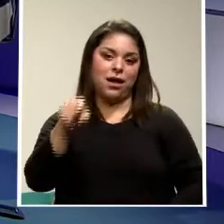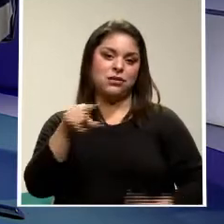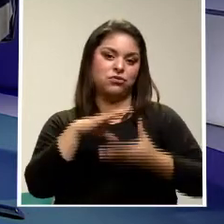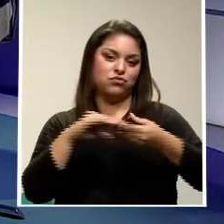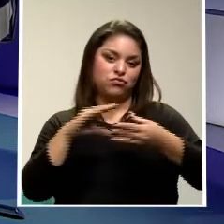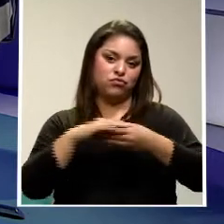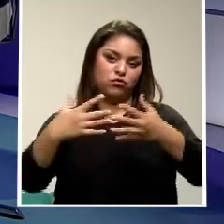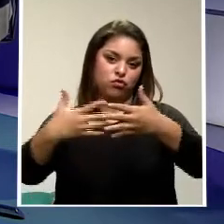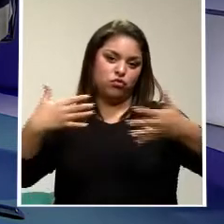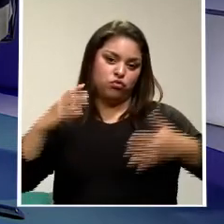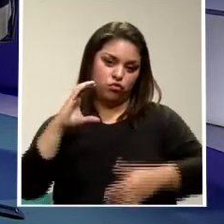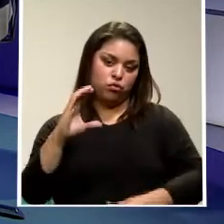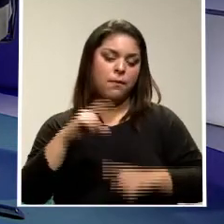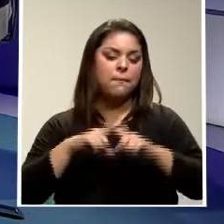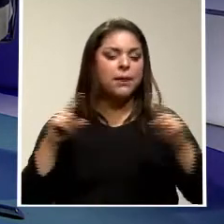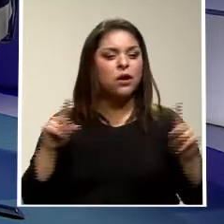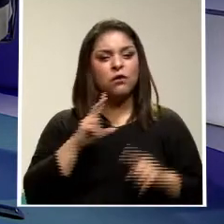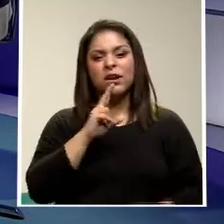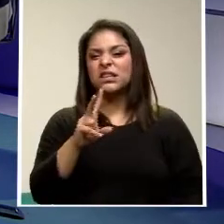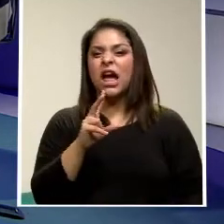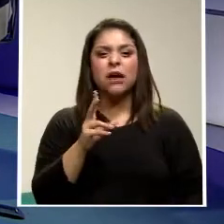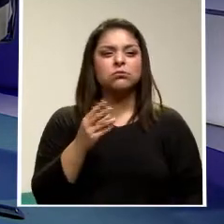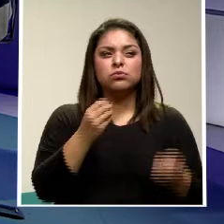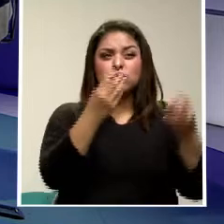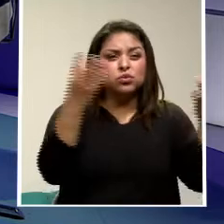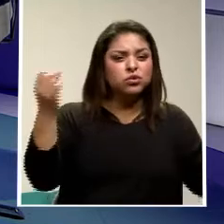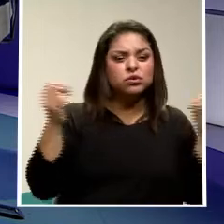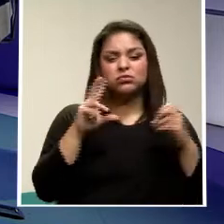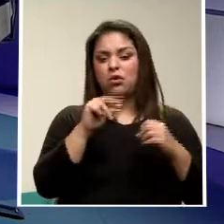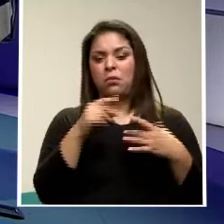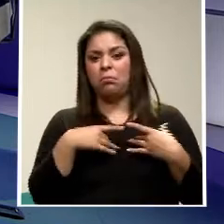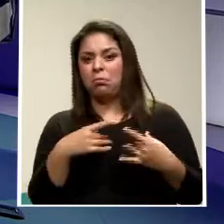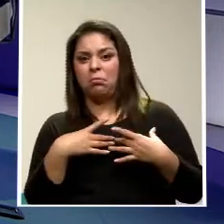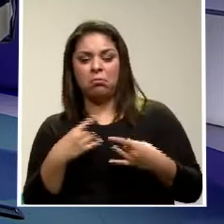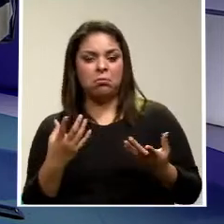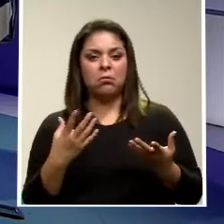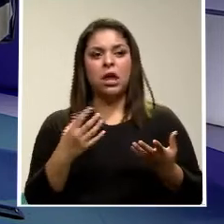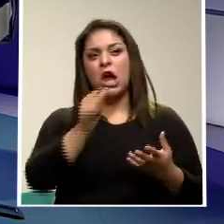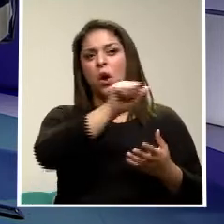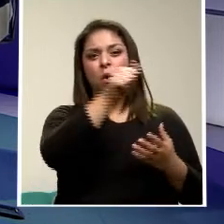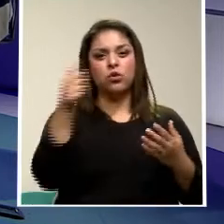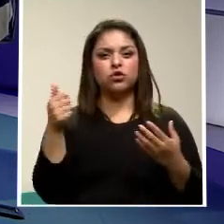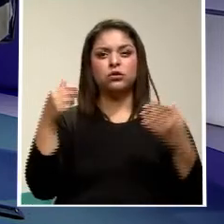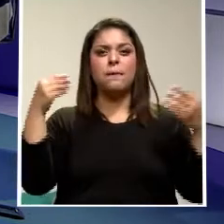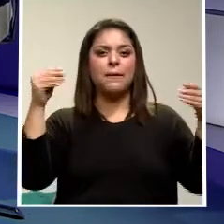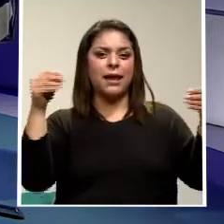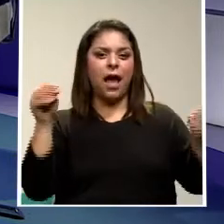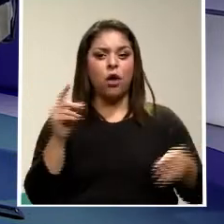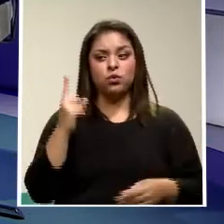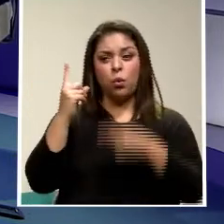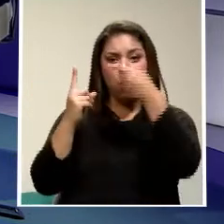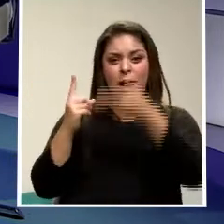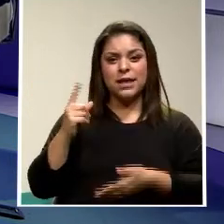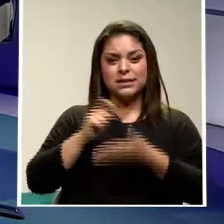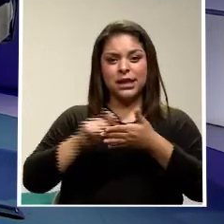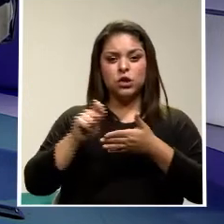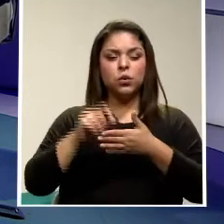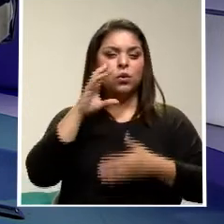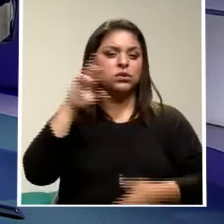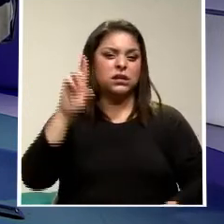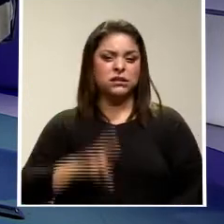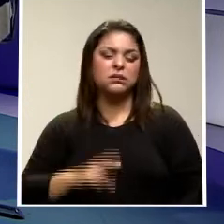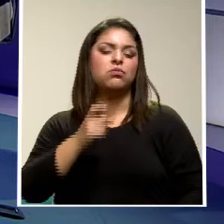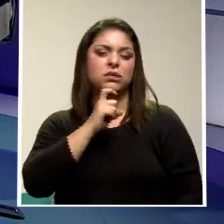definitivamente no despierta curiosidad e interés en mercados más amplios un escritor costarricense, o difícilmente lo